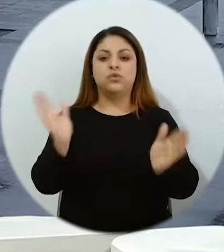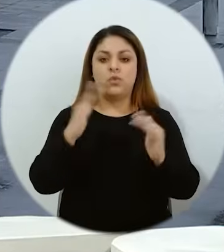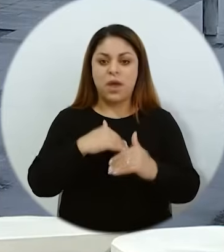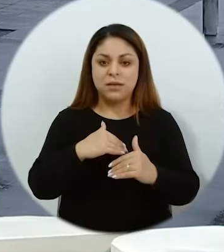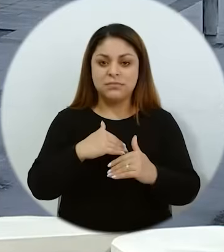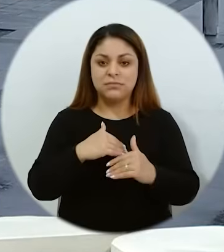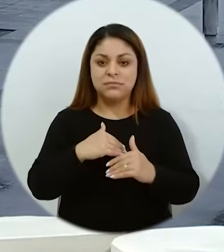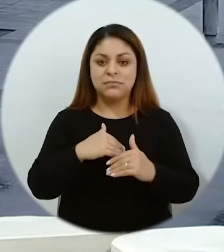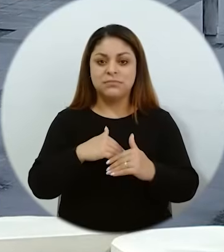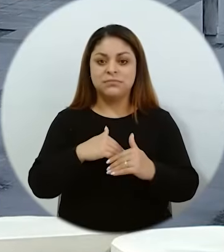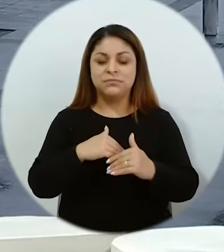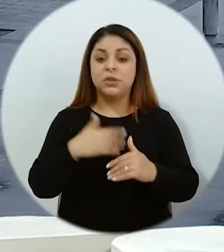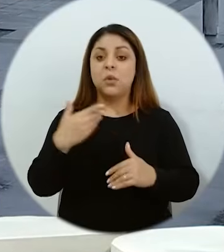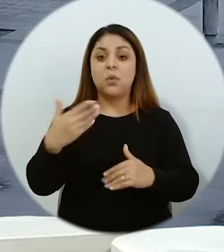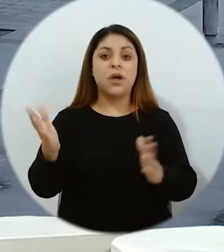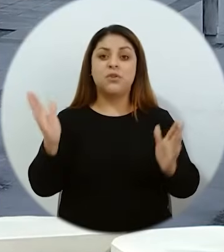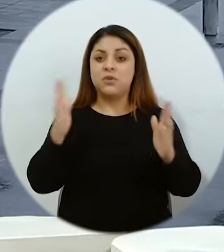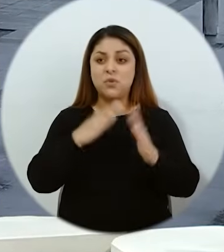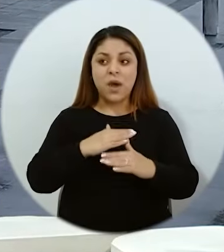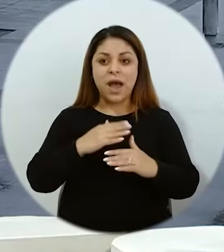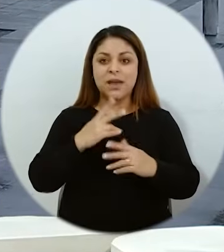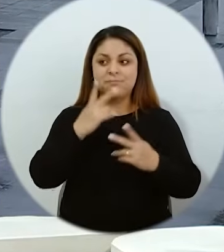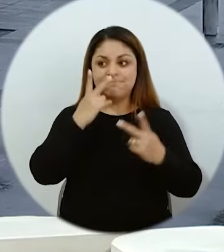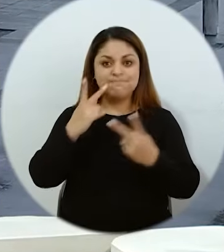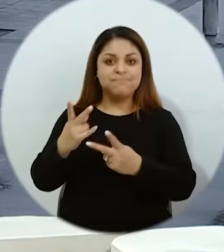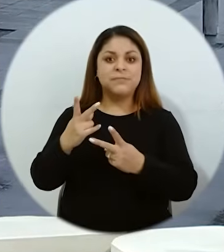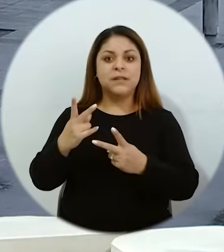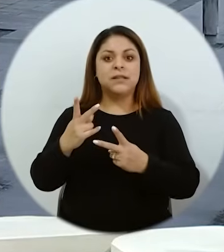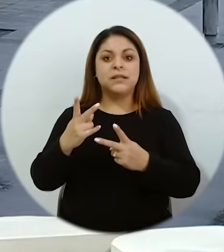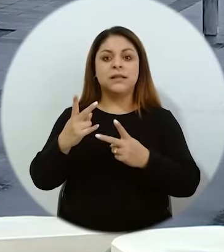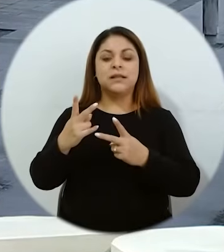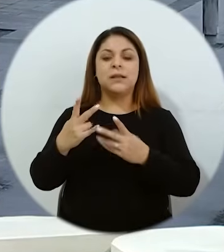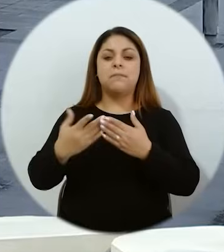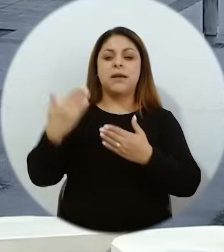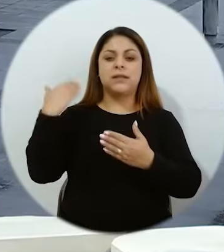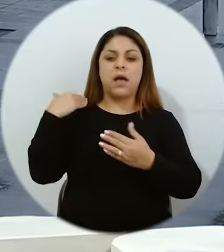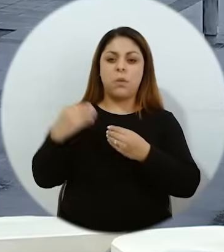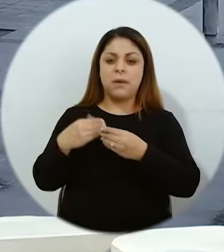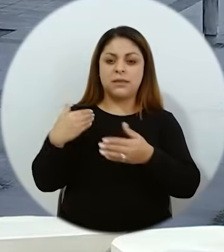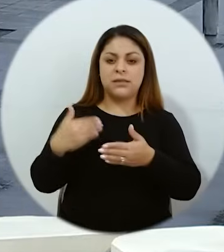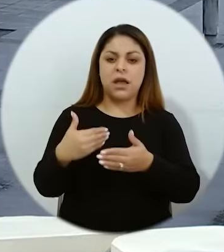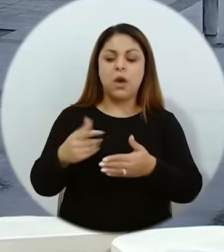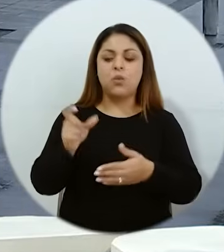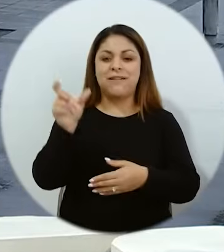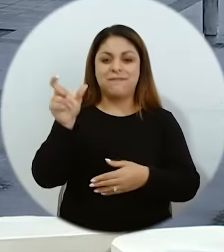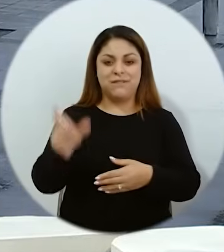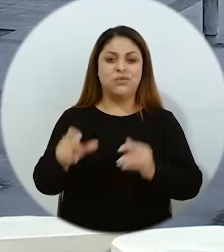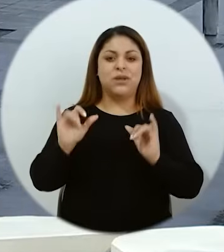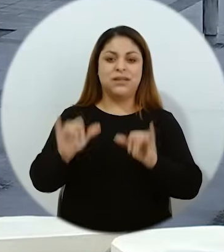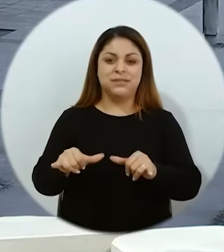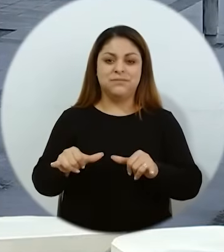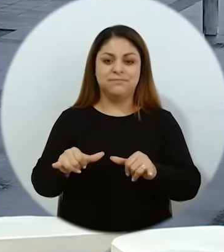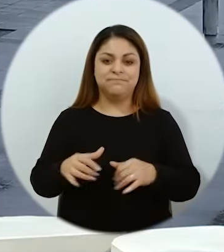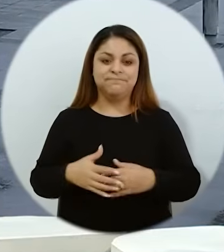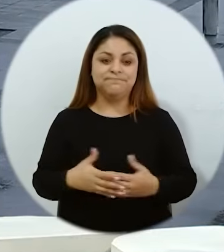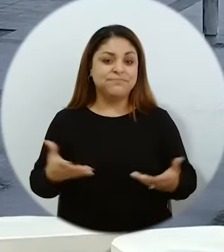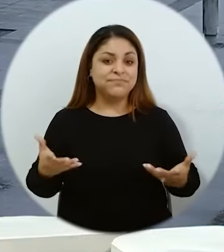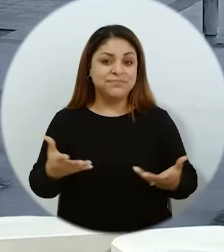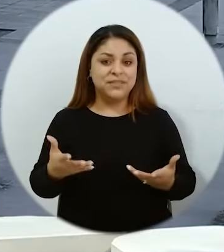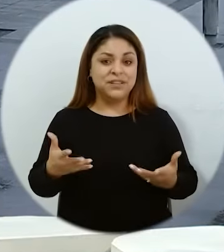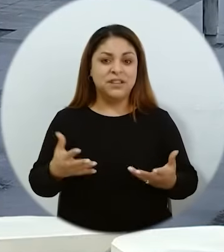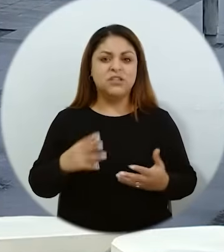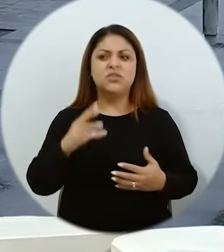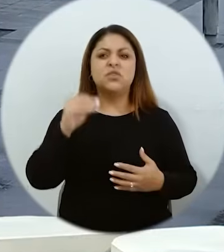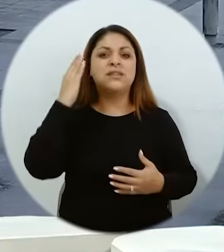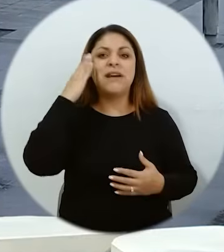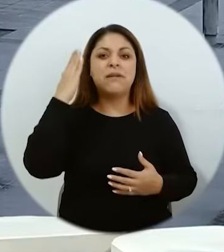cuando no se tiene en el horizonte o en nuestro pasado más cercano una figura así.